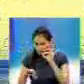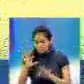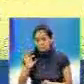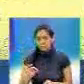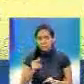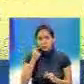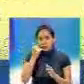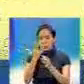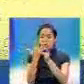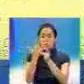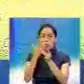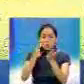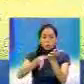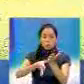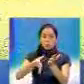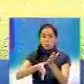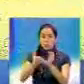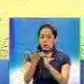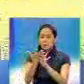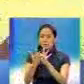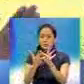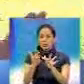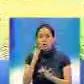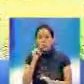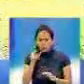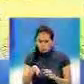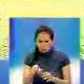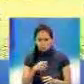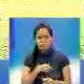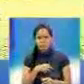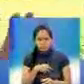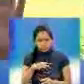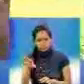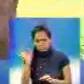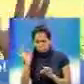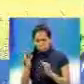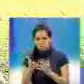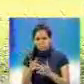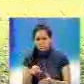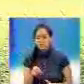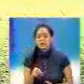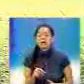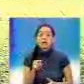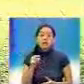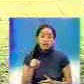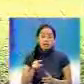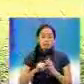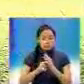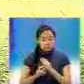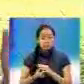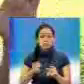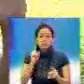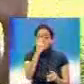huellas o evidencias de un observatorio astronómico que comienza con la parte olmeca,